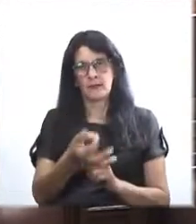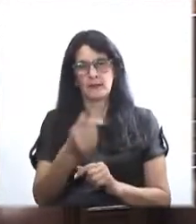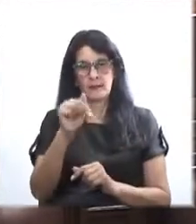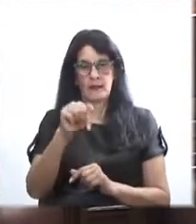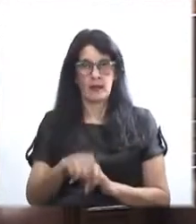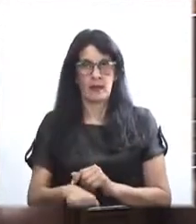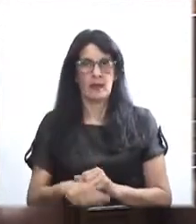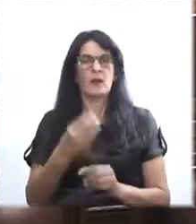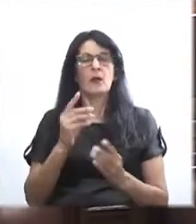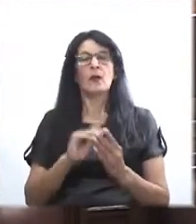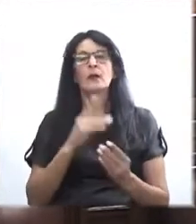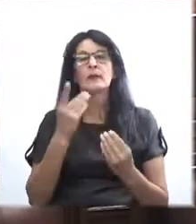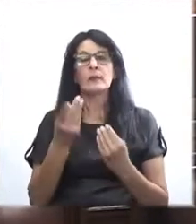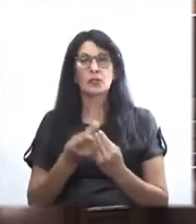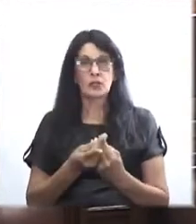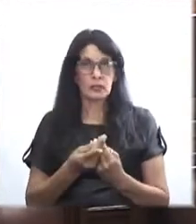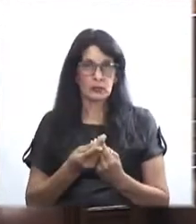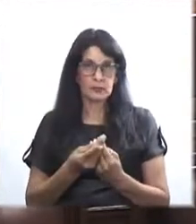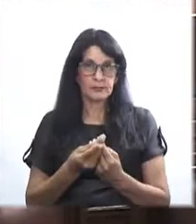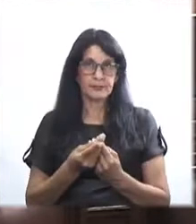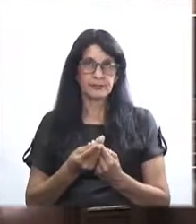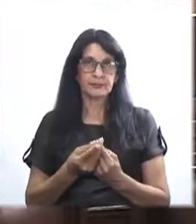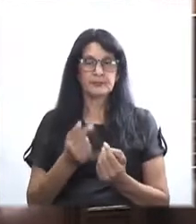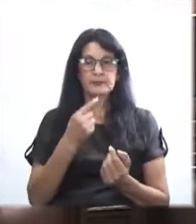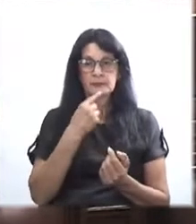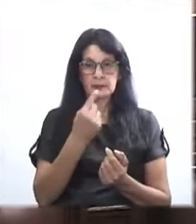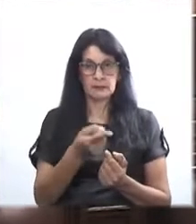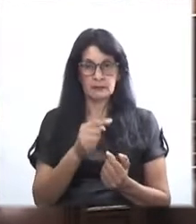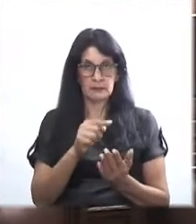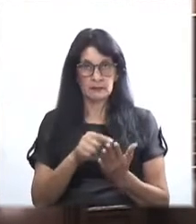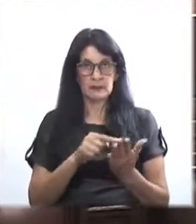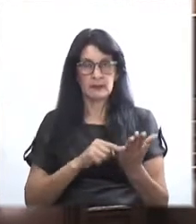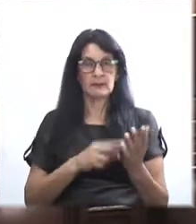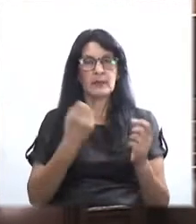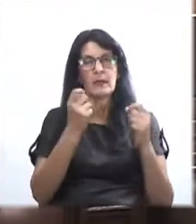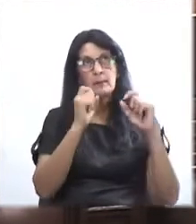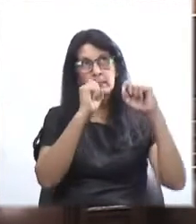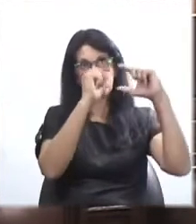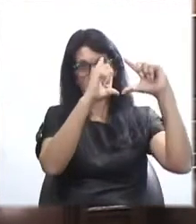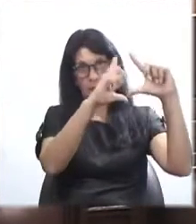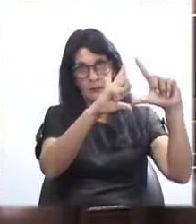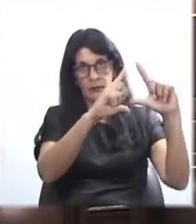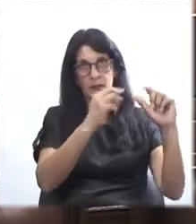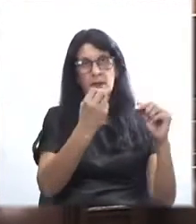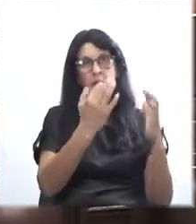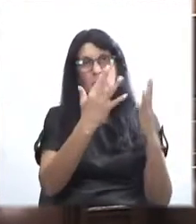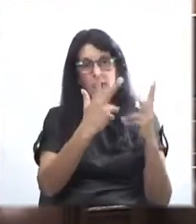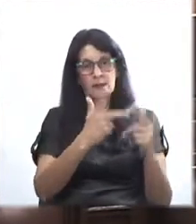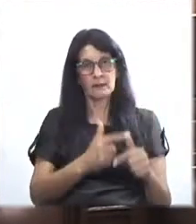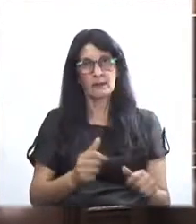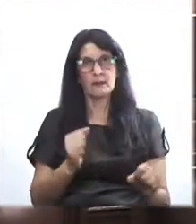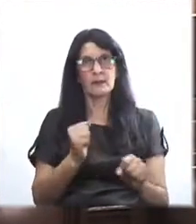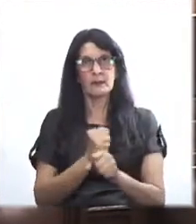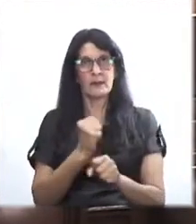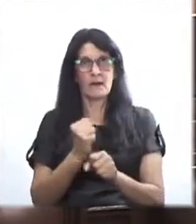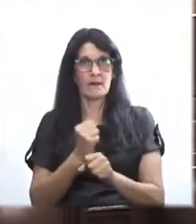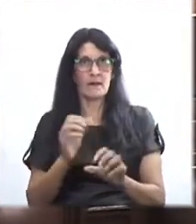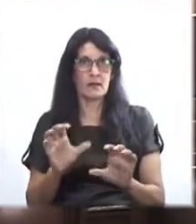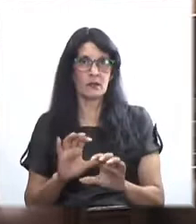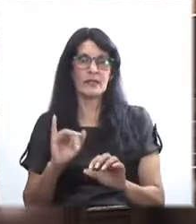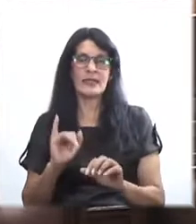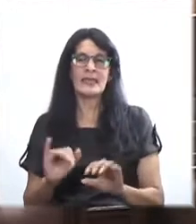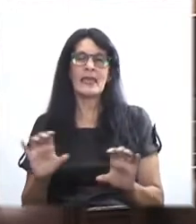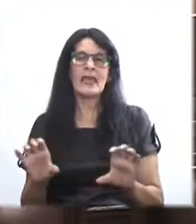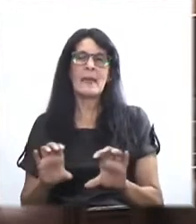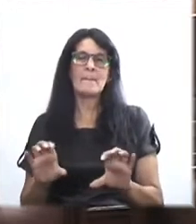lo que el proyecto regula es la personería jurídica de las organizaciones de trabajadores y